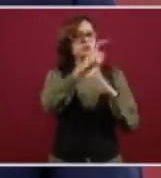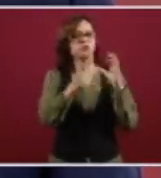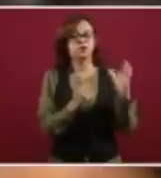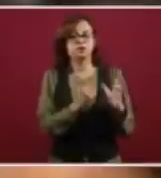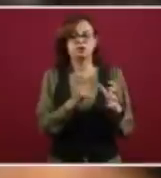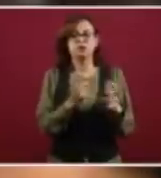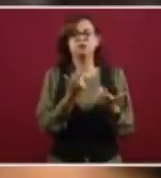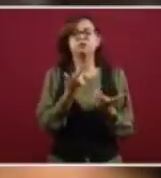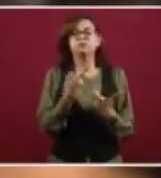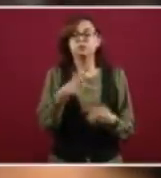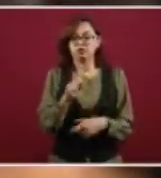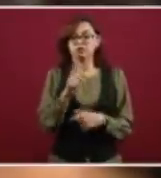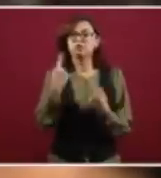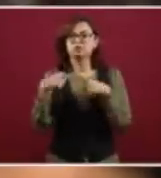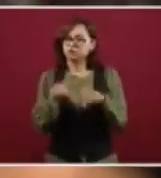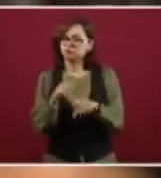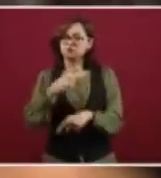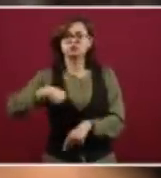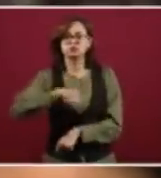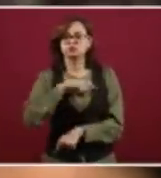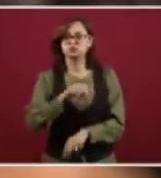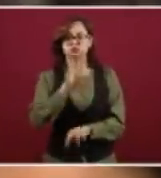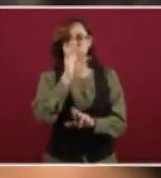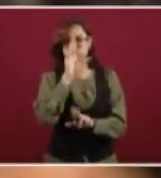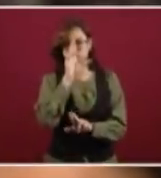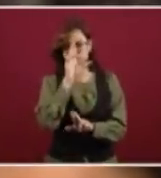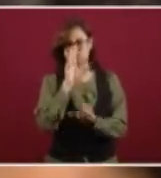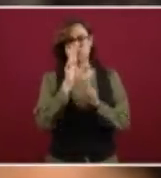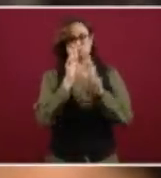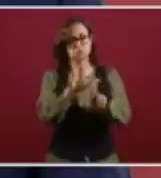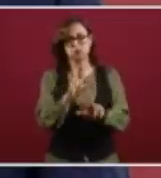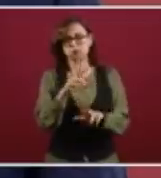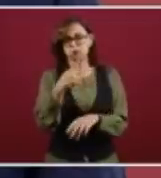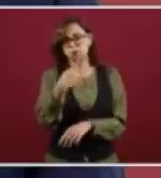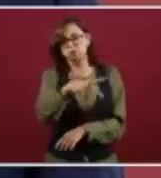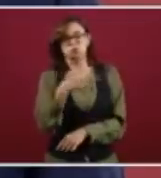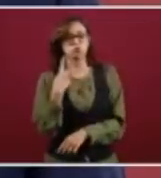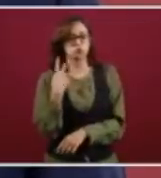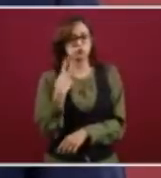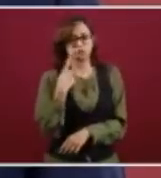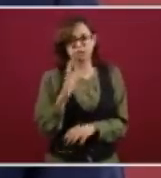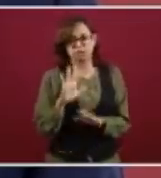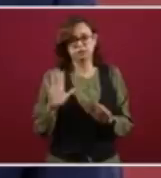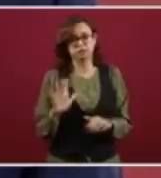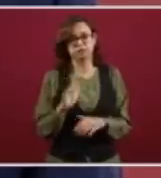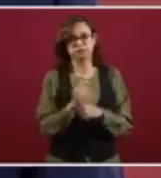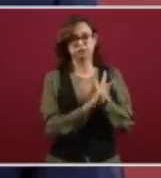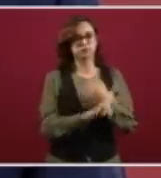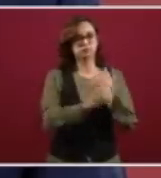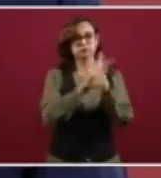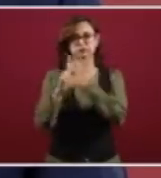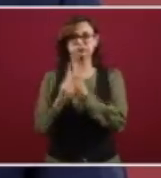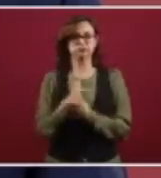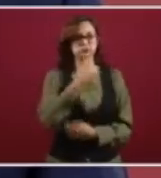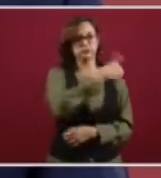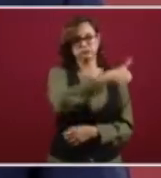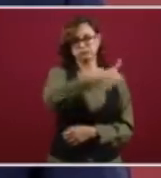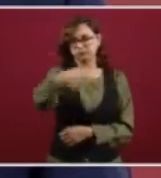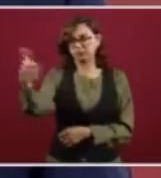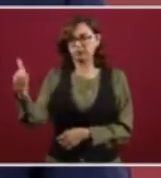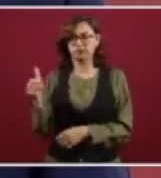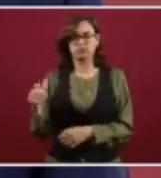pues somos respetuosos también de la política de cada pueblo.